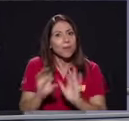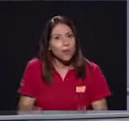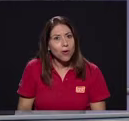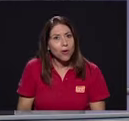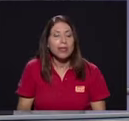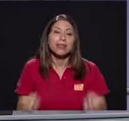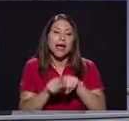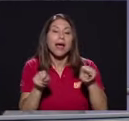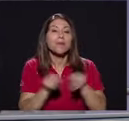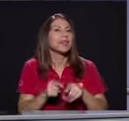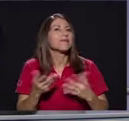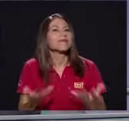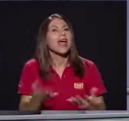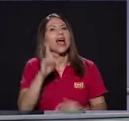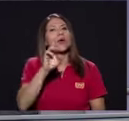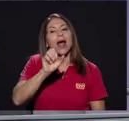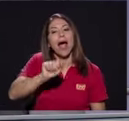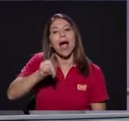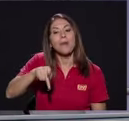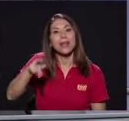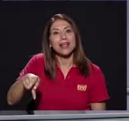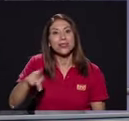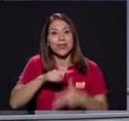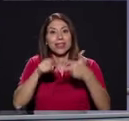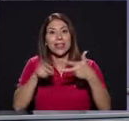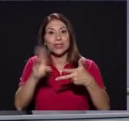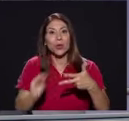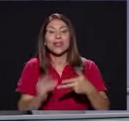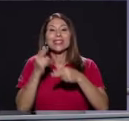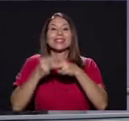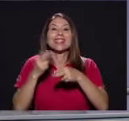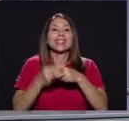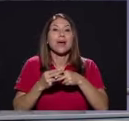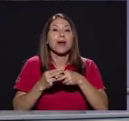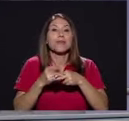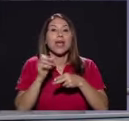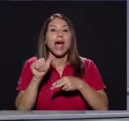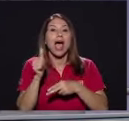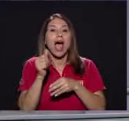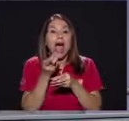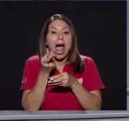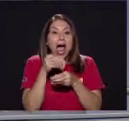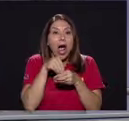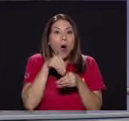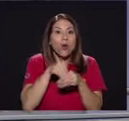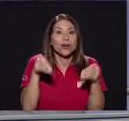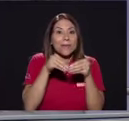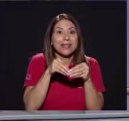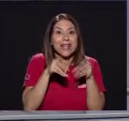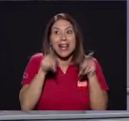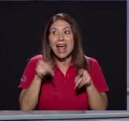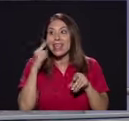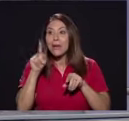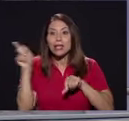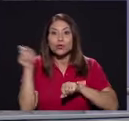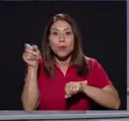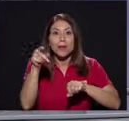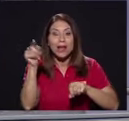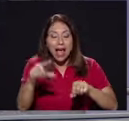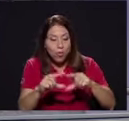materia también de colaboración, existe una aplicación ideada por 3 jóvenes, se llama Ahorre Más. La gente va a los supermercados y ve en el código de barras cuánto cuestan